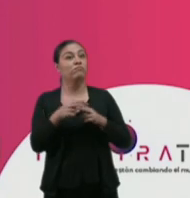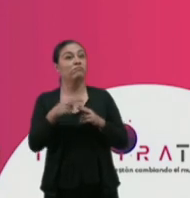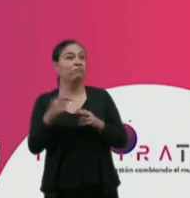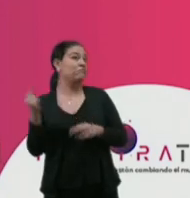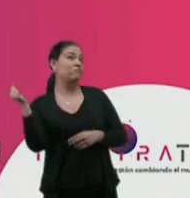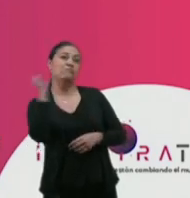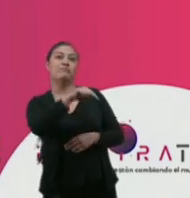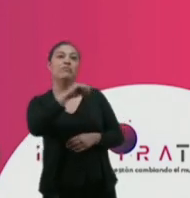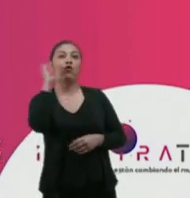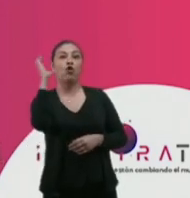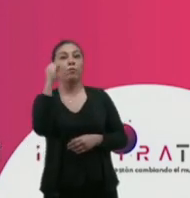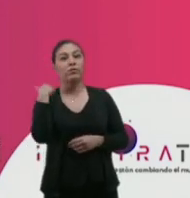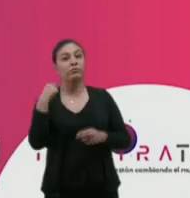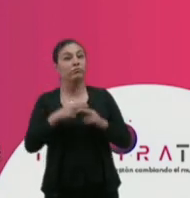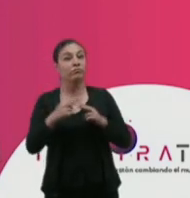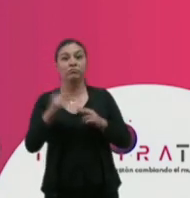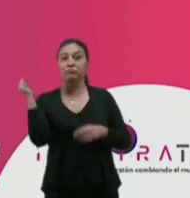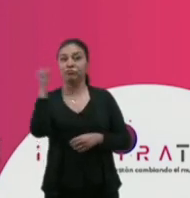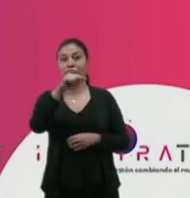hablando